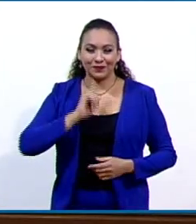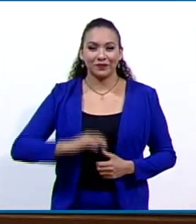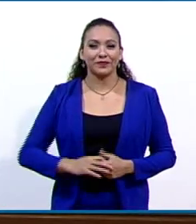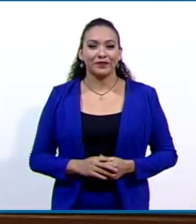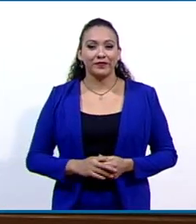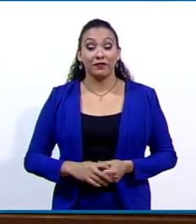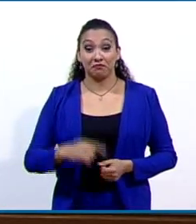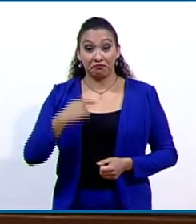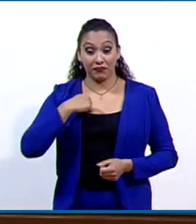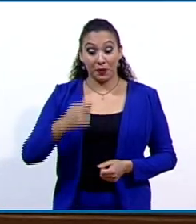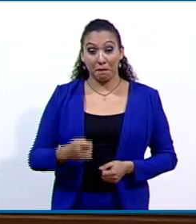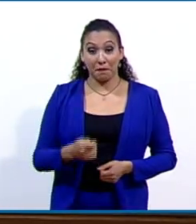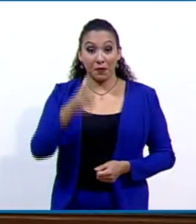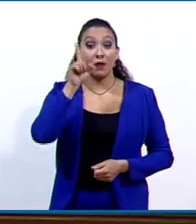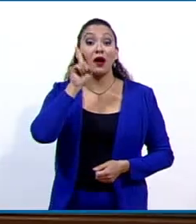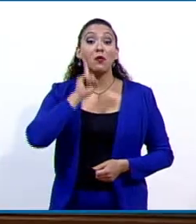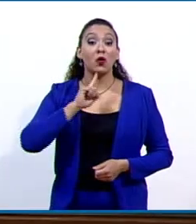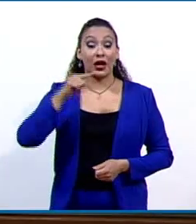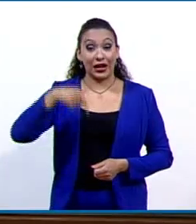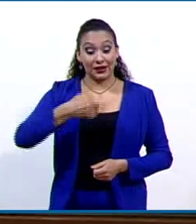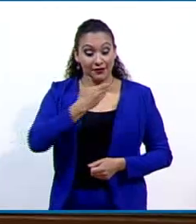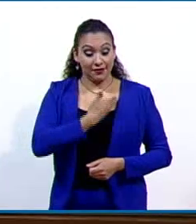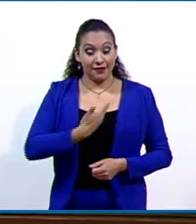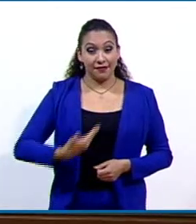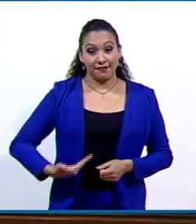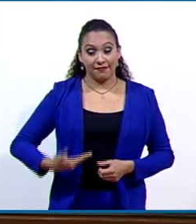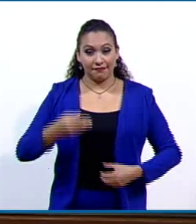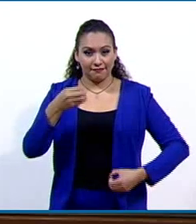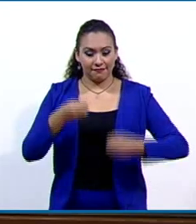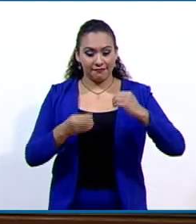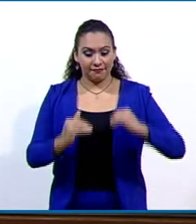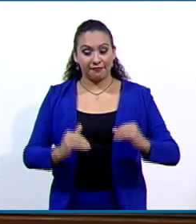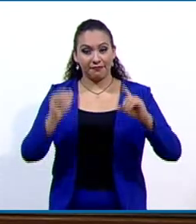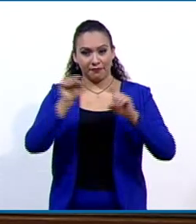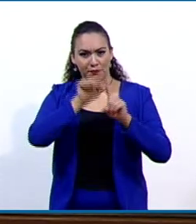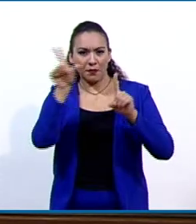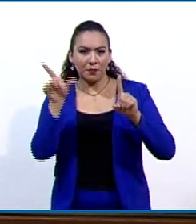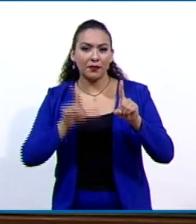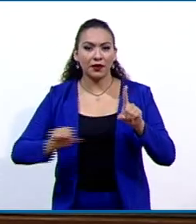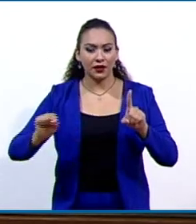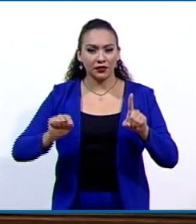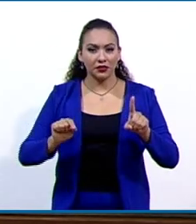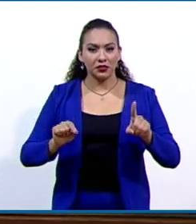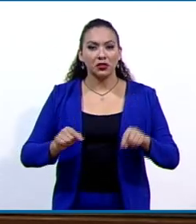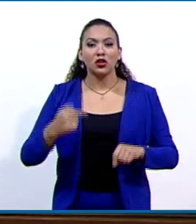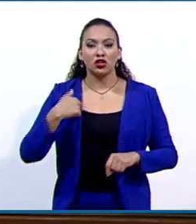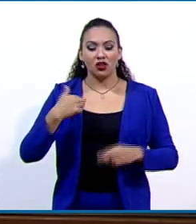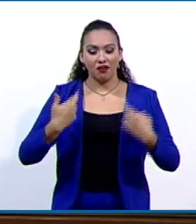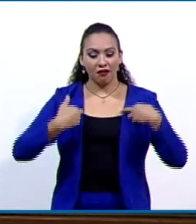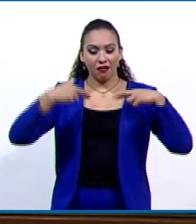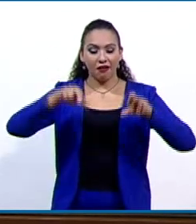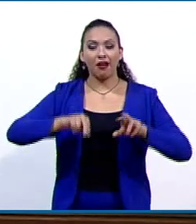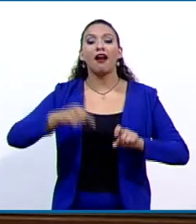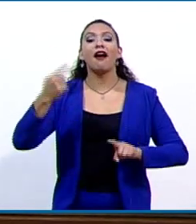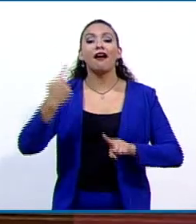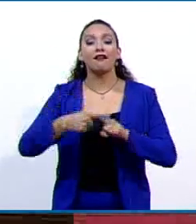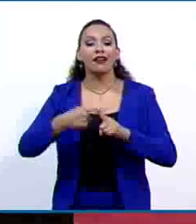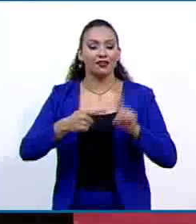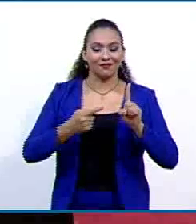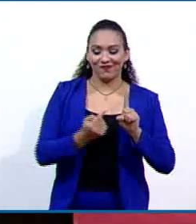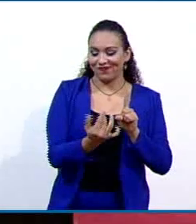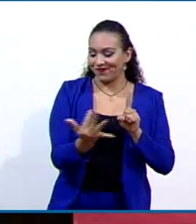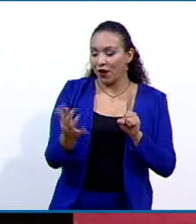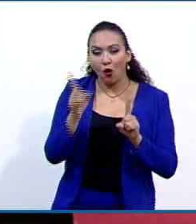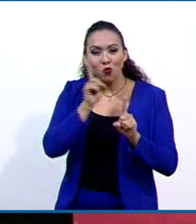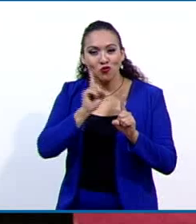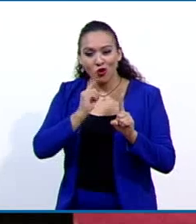Al ser la primera mujer que preside este máximo tribunal, represento también a las mujeres.